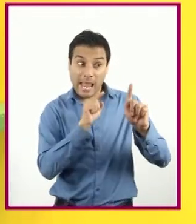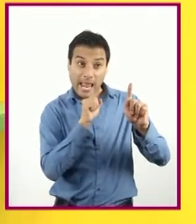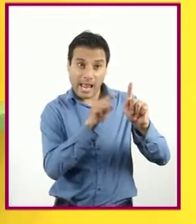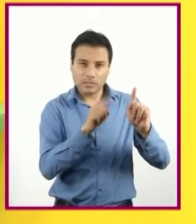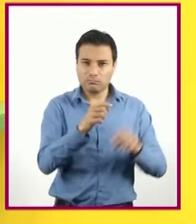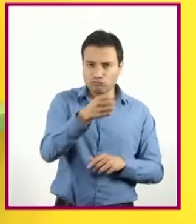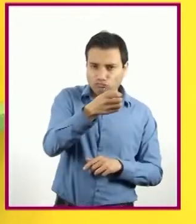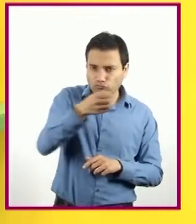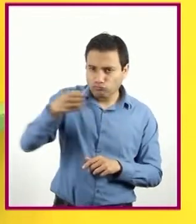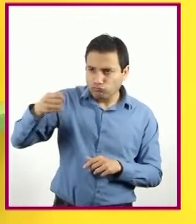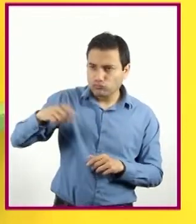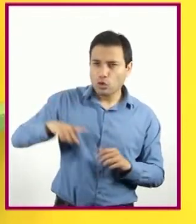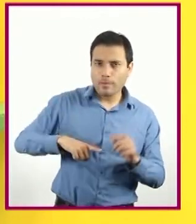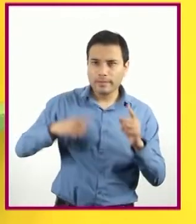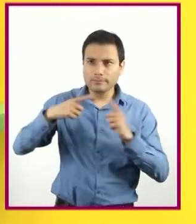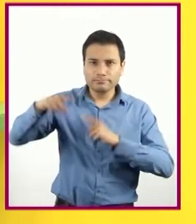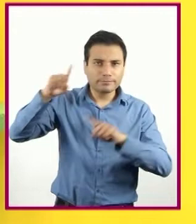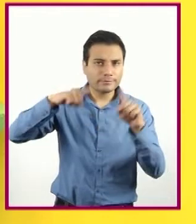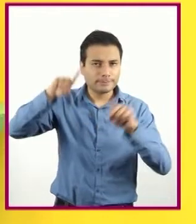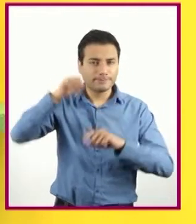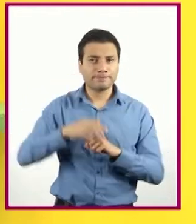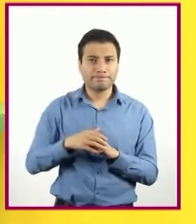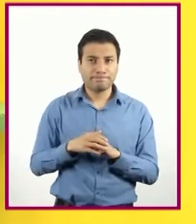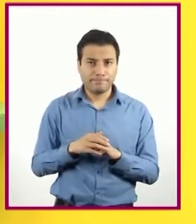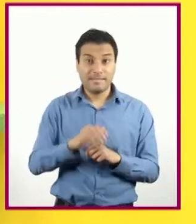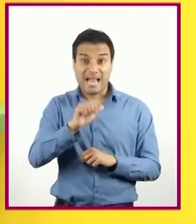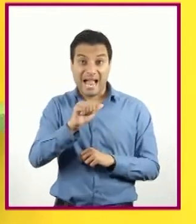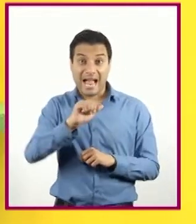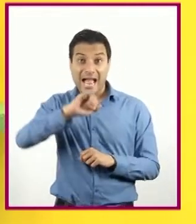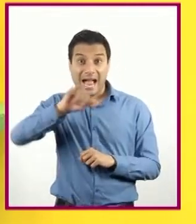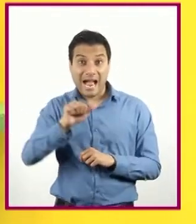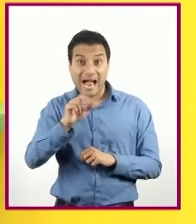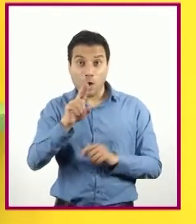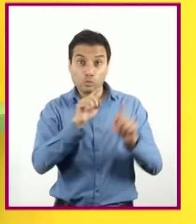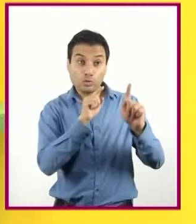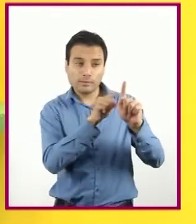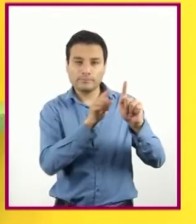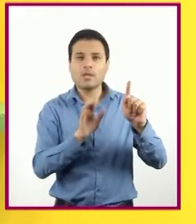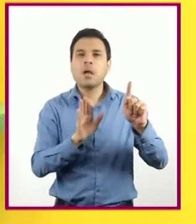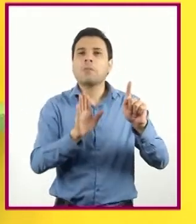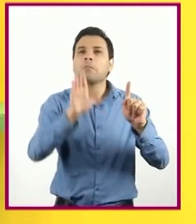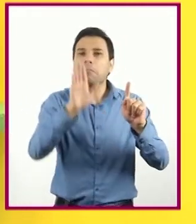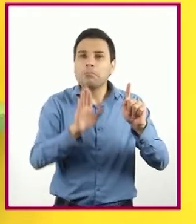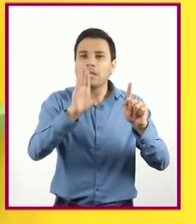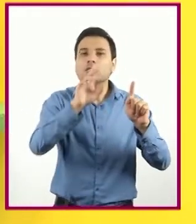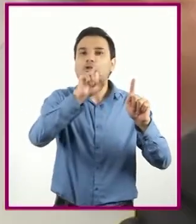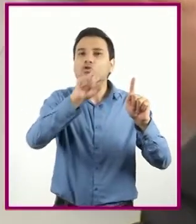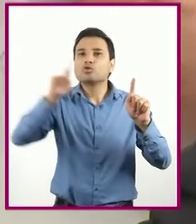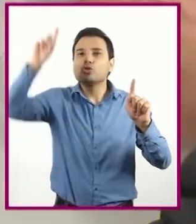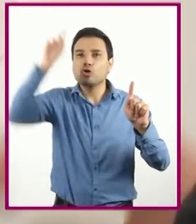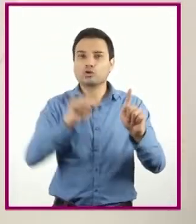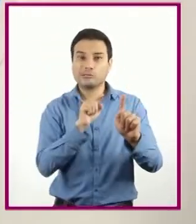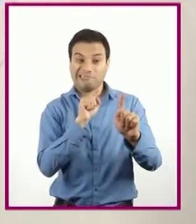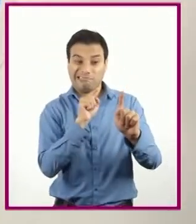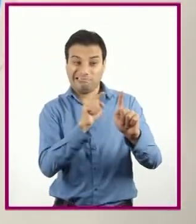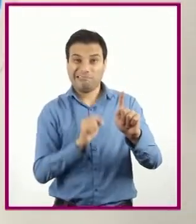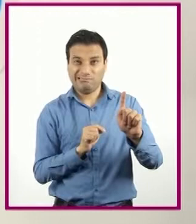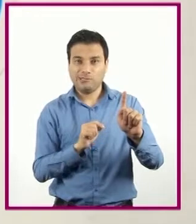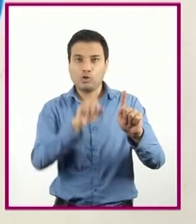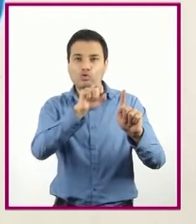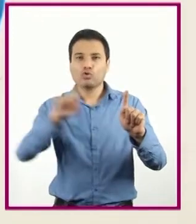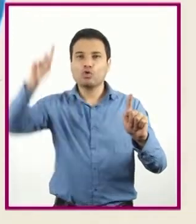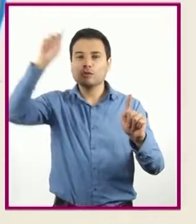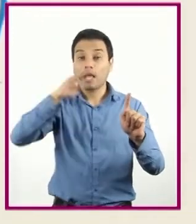reinos. El Ahau adquiría rasgos divinos y se llegaba a comparar con el dios del